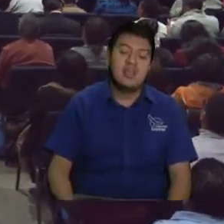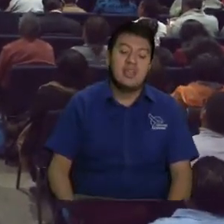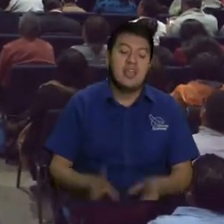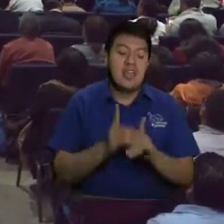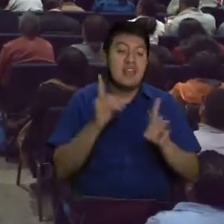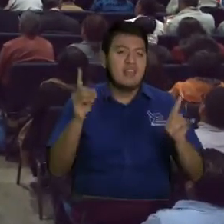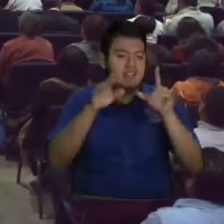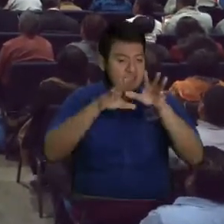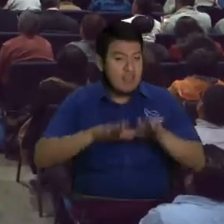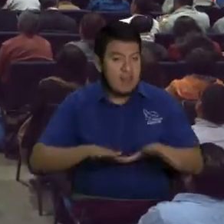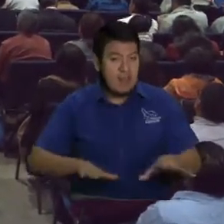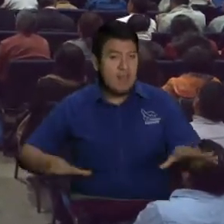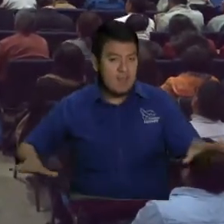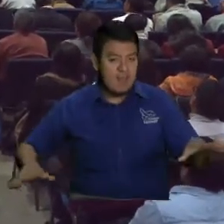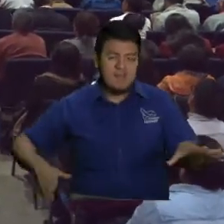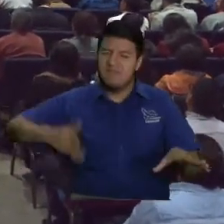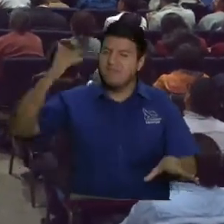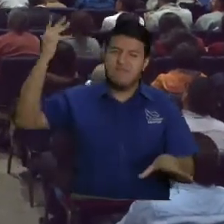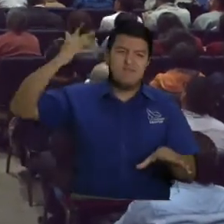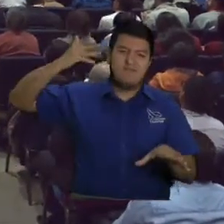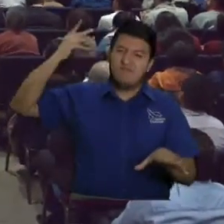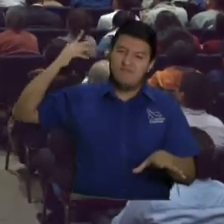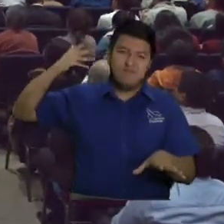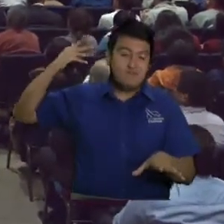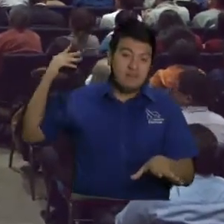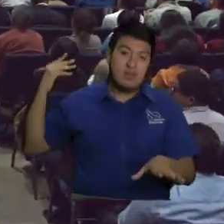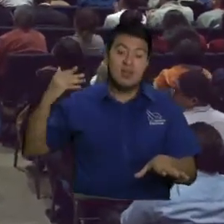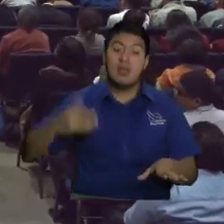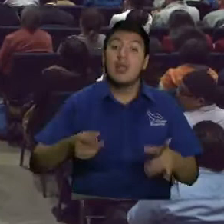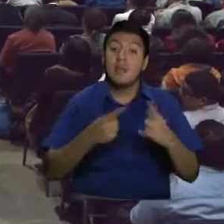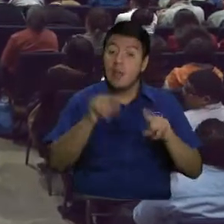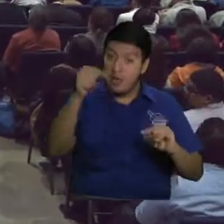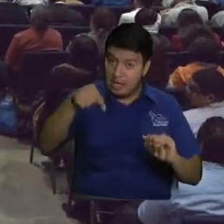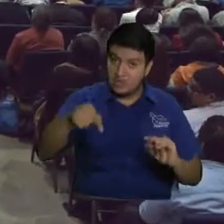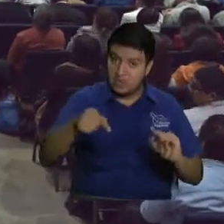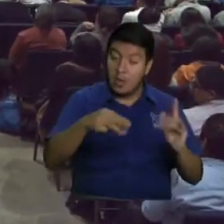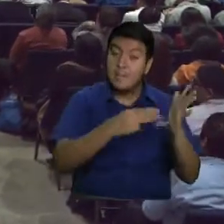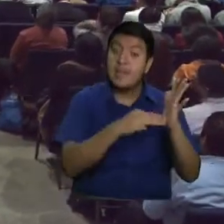ya de mi mente, ¿verdad? Pero esos son los mandamientos del Padre.